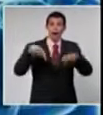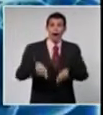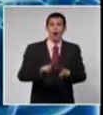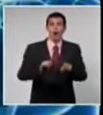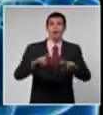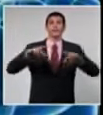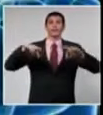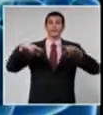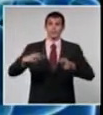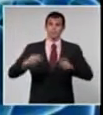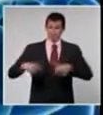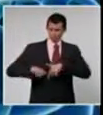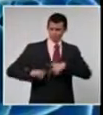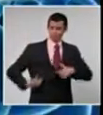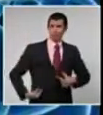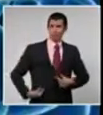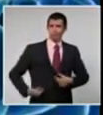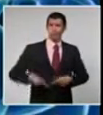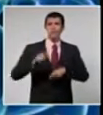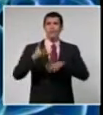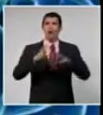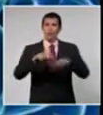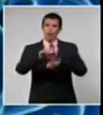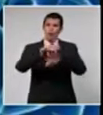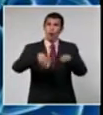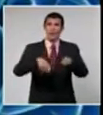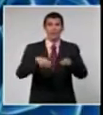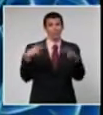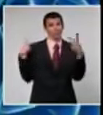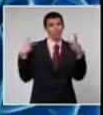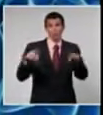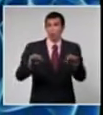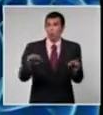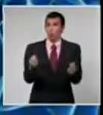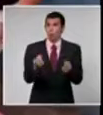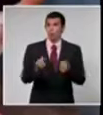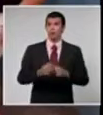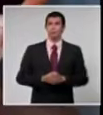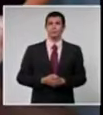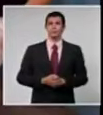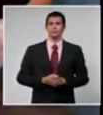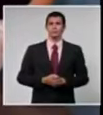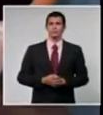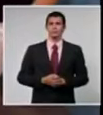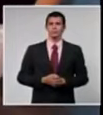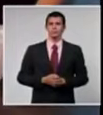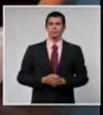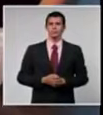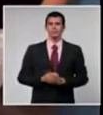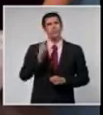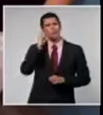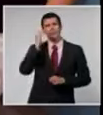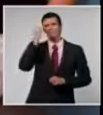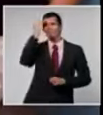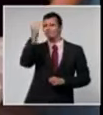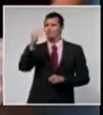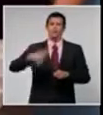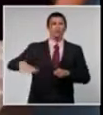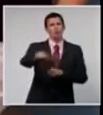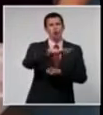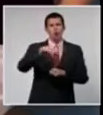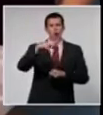gracias al proceder de Whipling, con el que dejó atrás la neoplasia de páncreas, un resultado que dedica al equipo que la intervino, a los